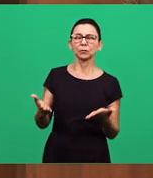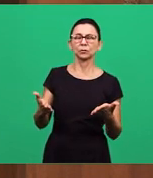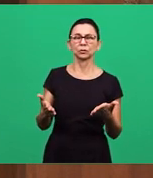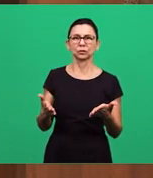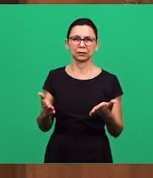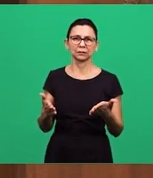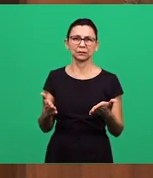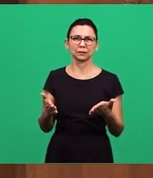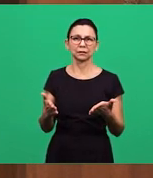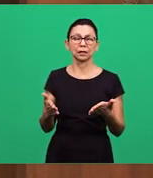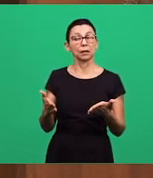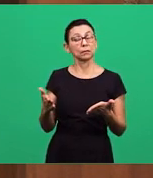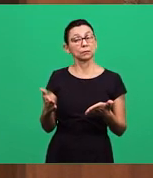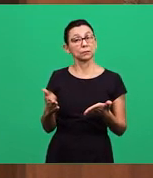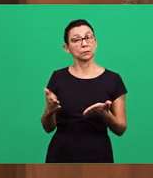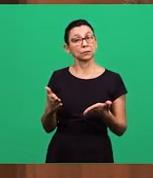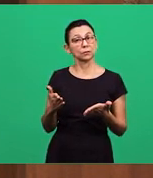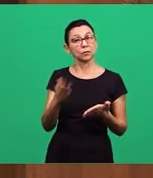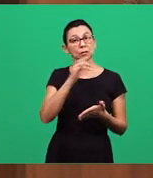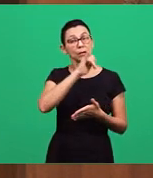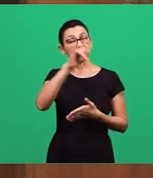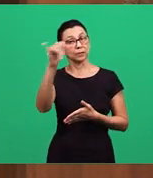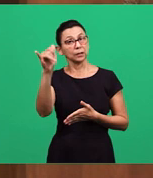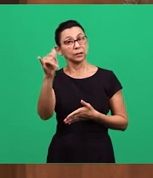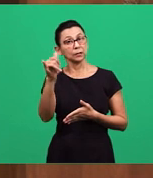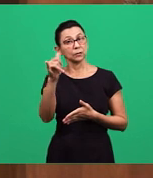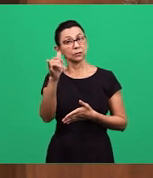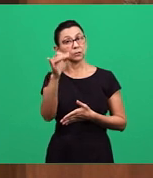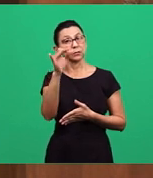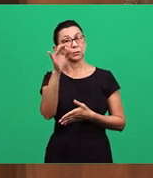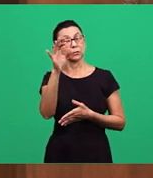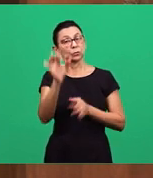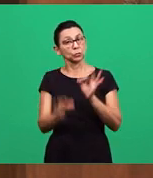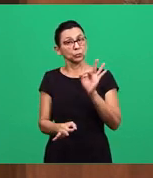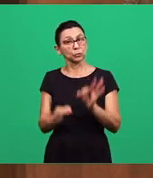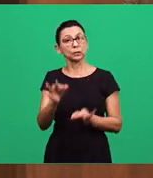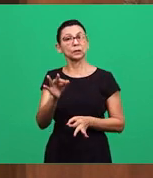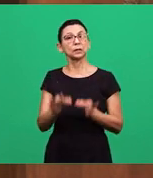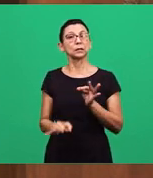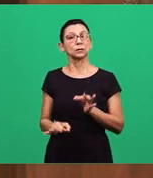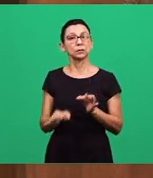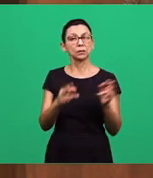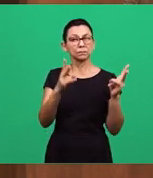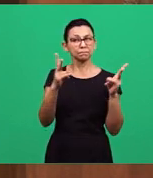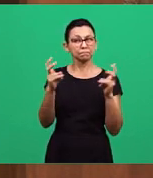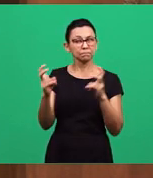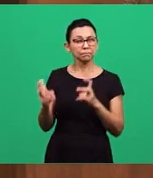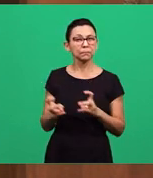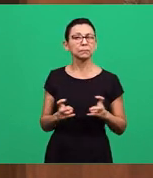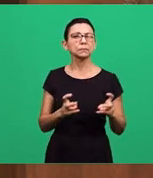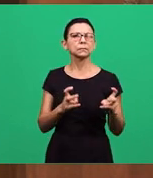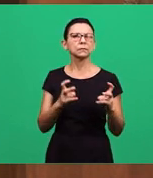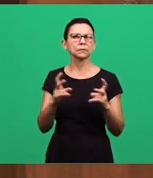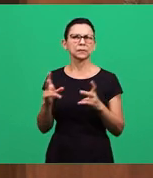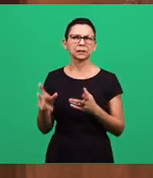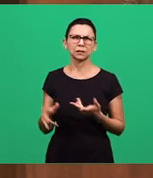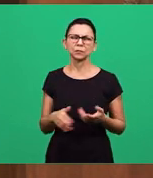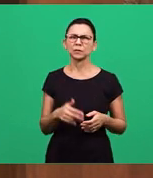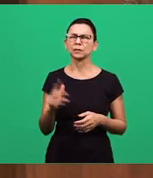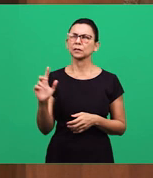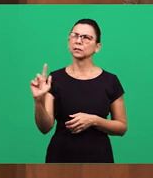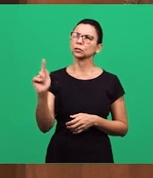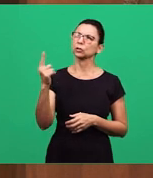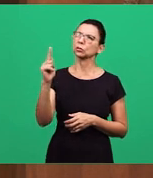Las señales, los juicios, están ahí. Podemos contemplar todo esto en todos los